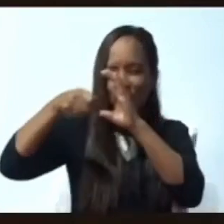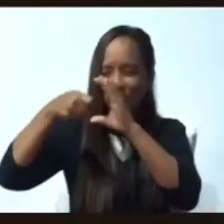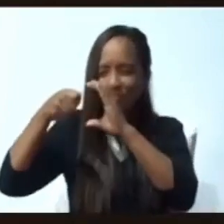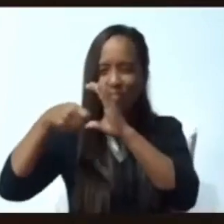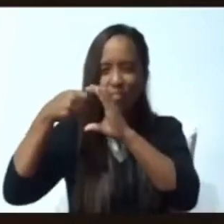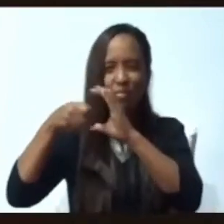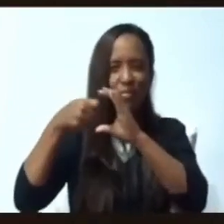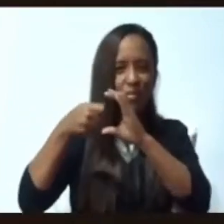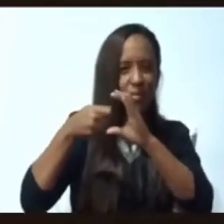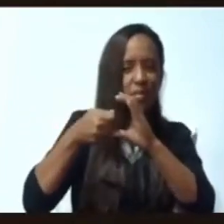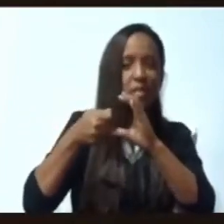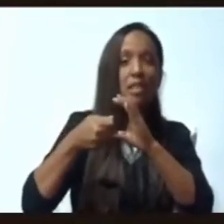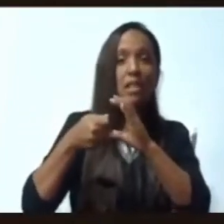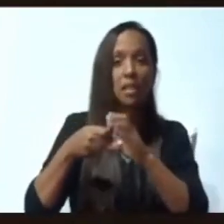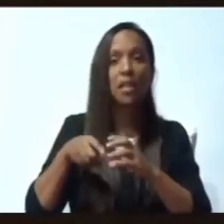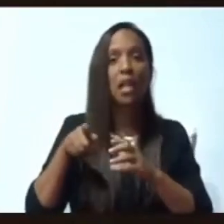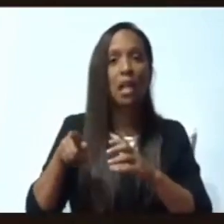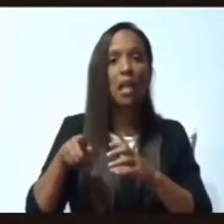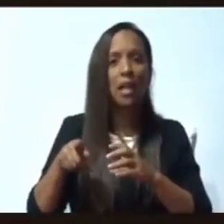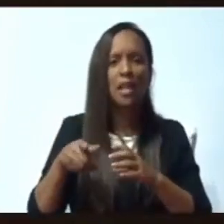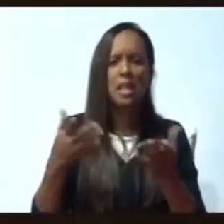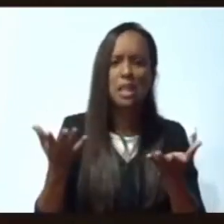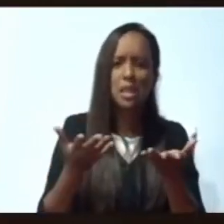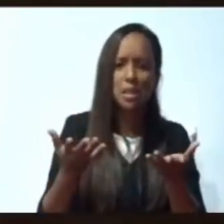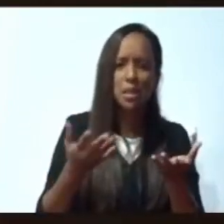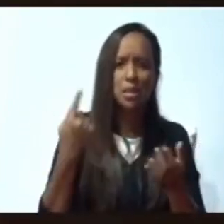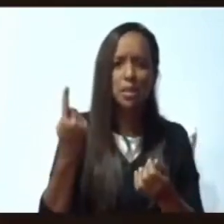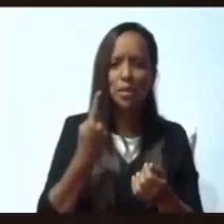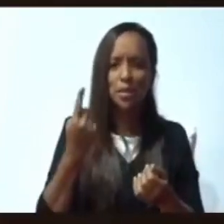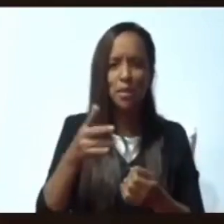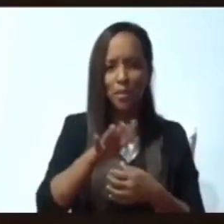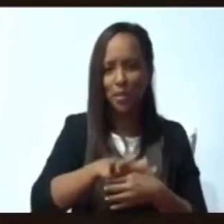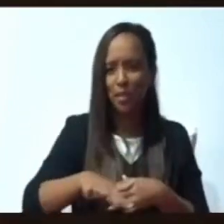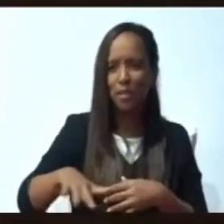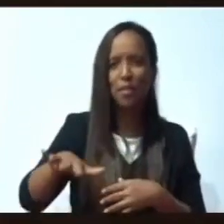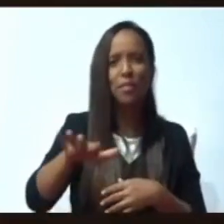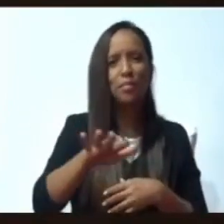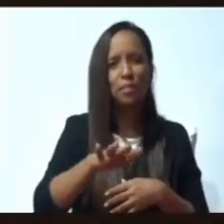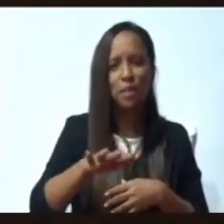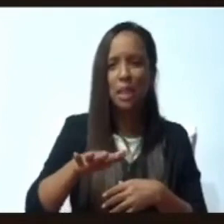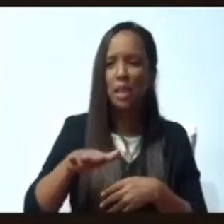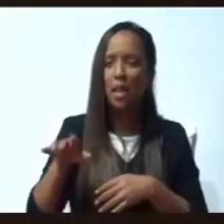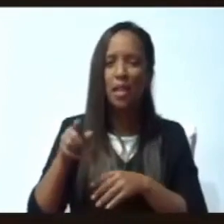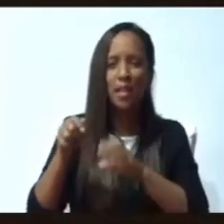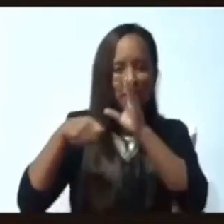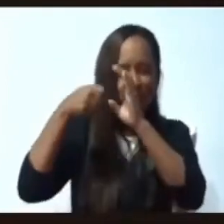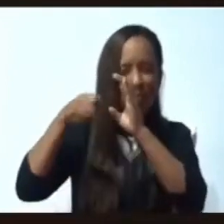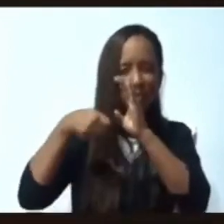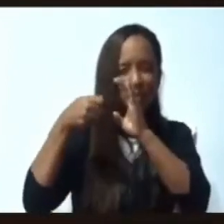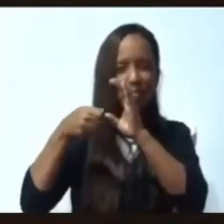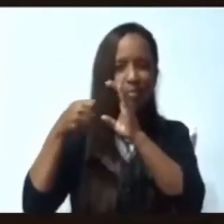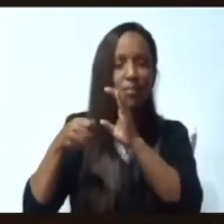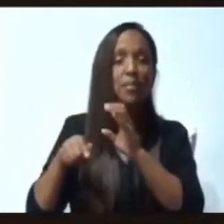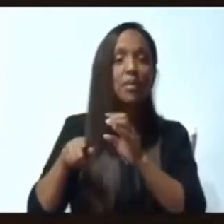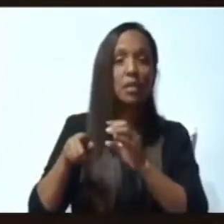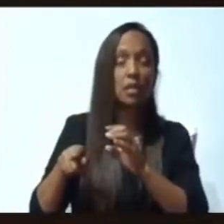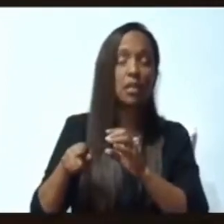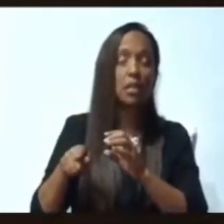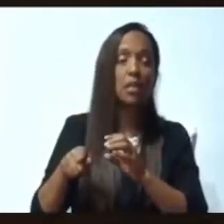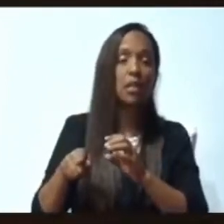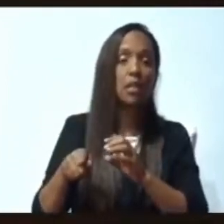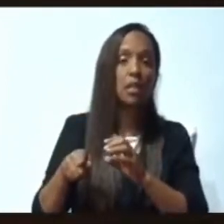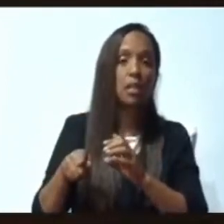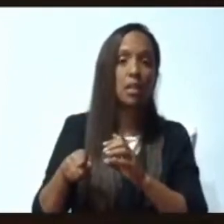lo veíamos ahí en el área de prensa o aquí en los pasillos del Congreso Nacional. Cubría